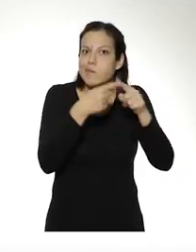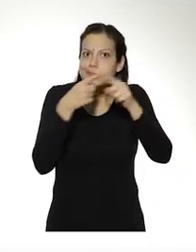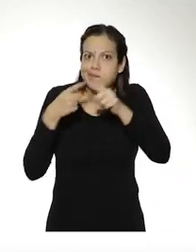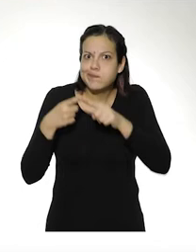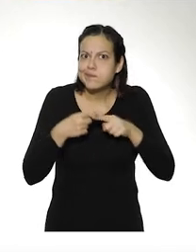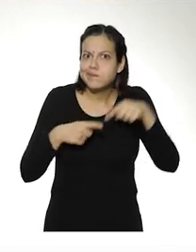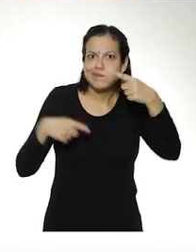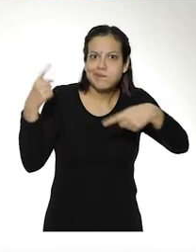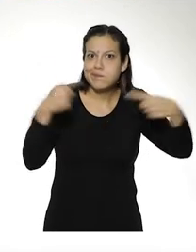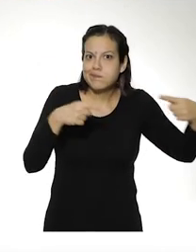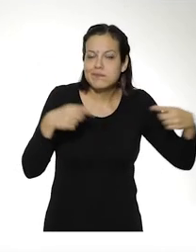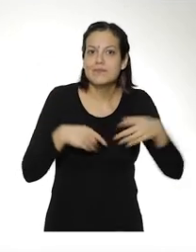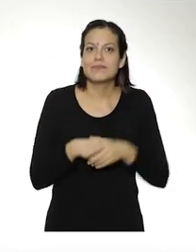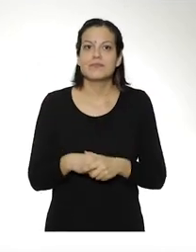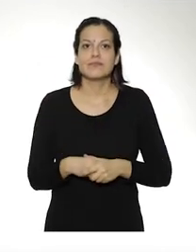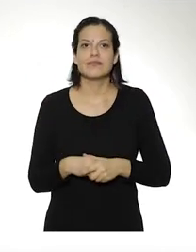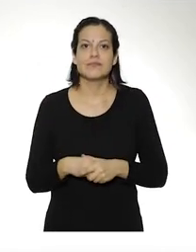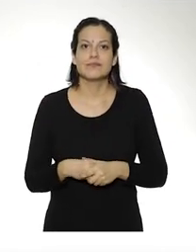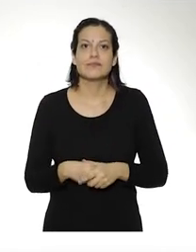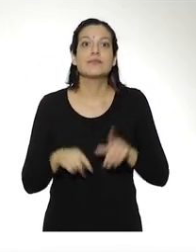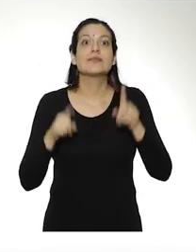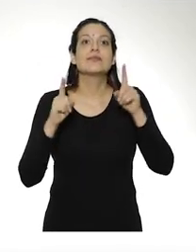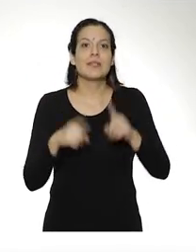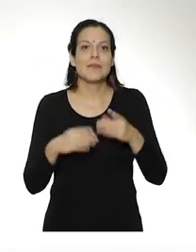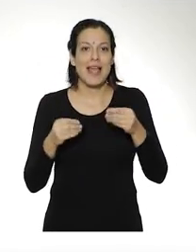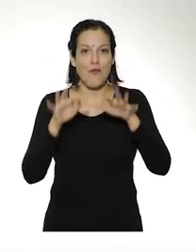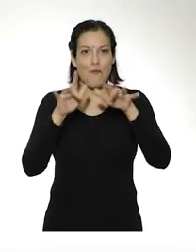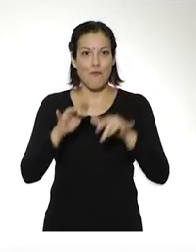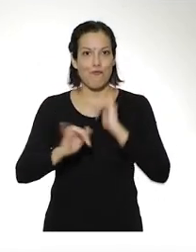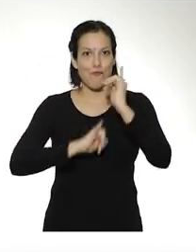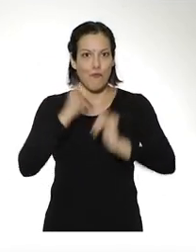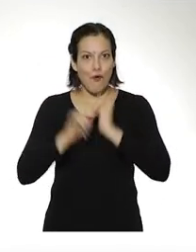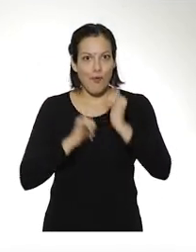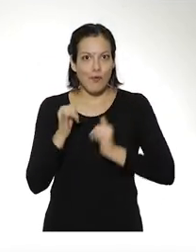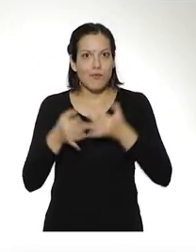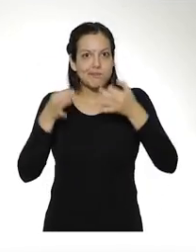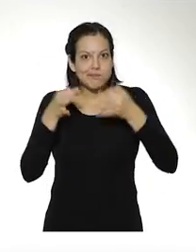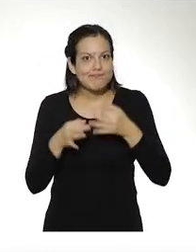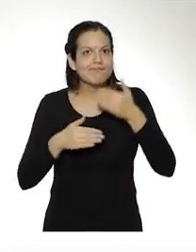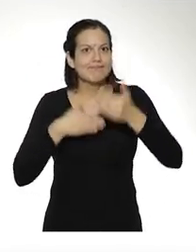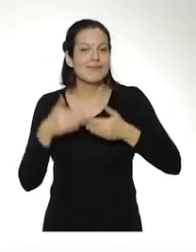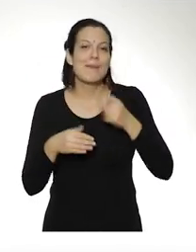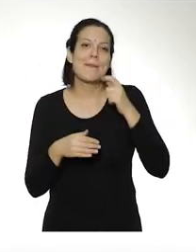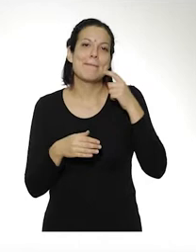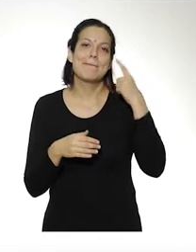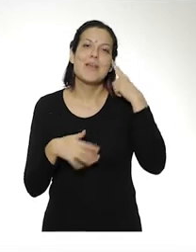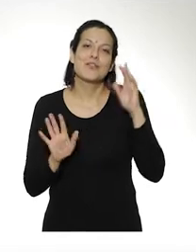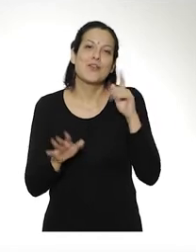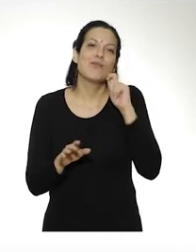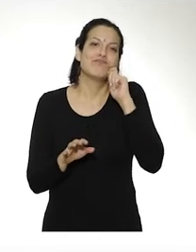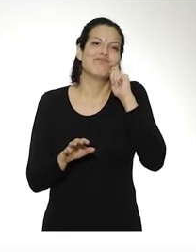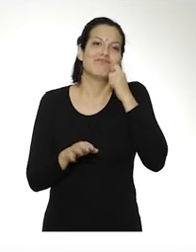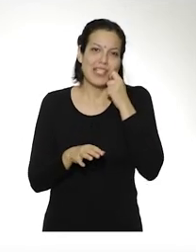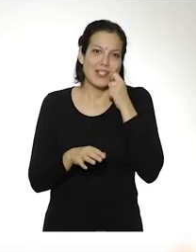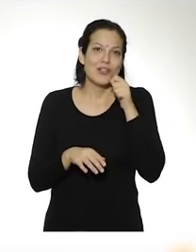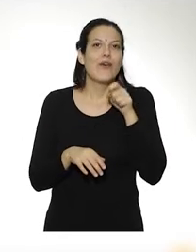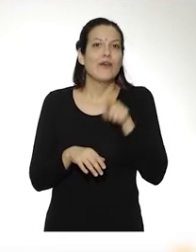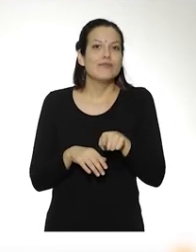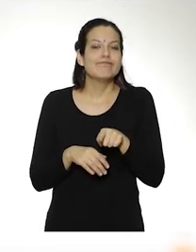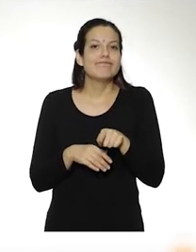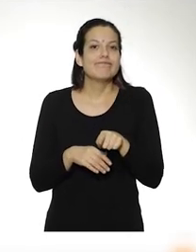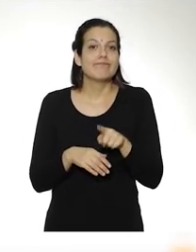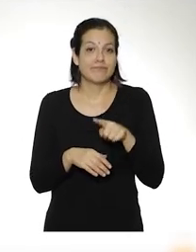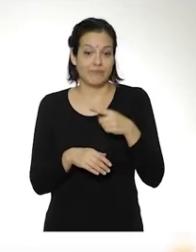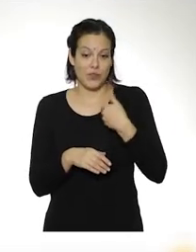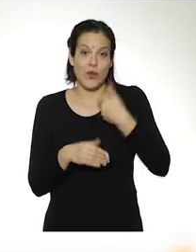contactos, también a la hora de desarrollar el informe, creo que es muy lindo y es algo que